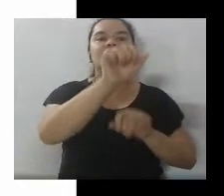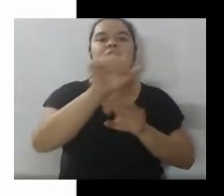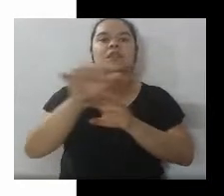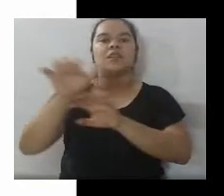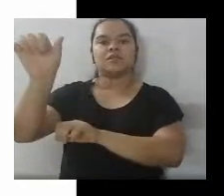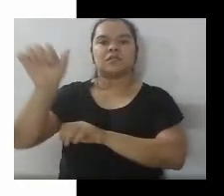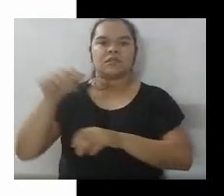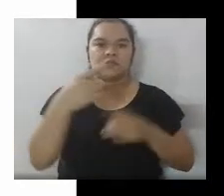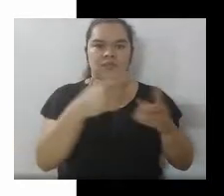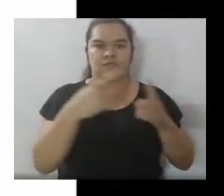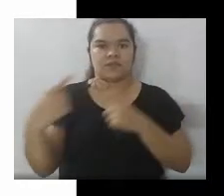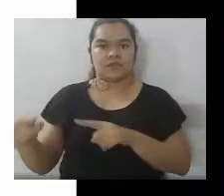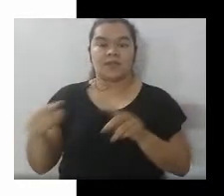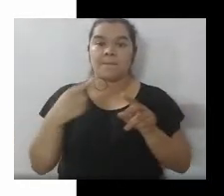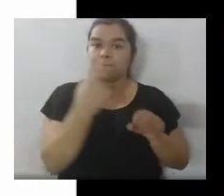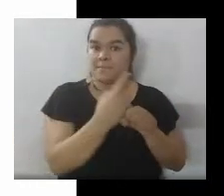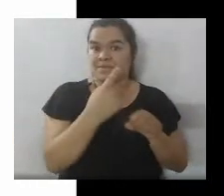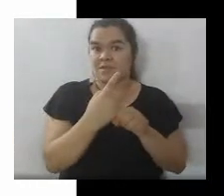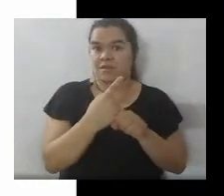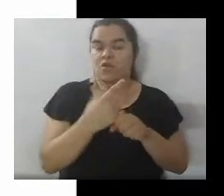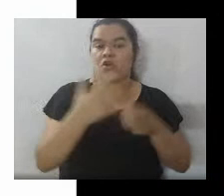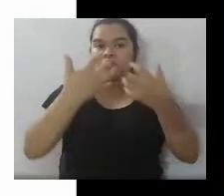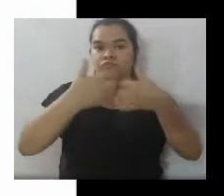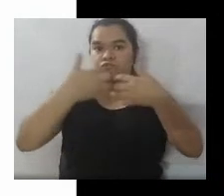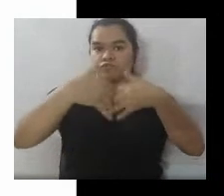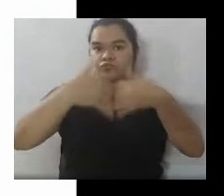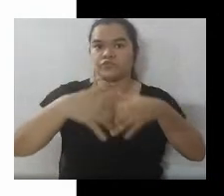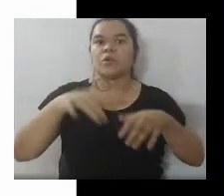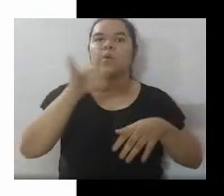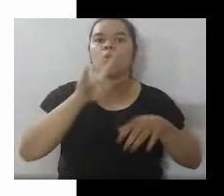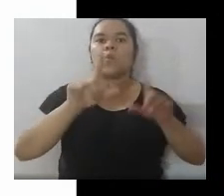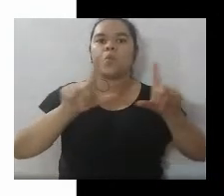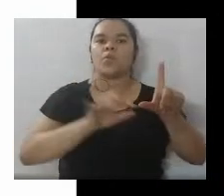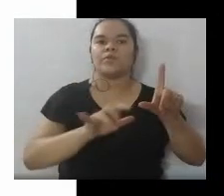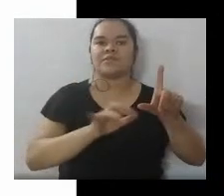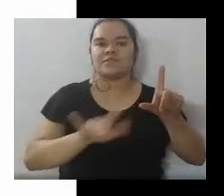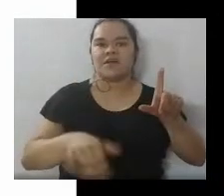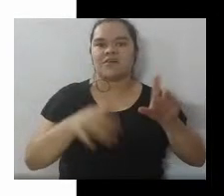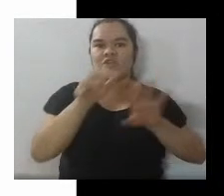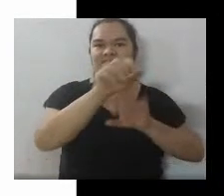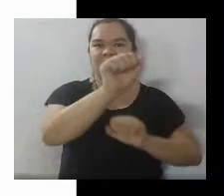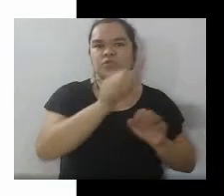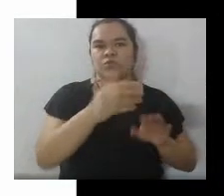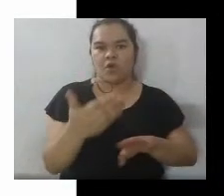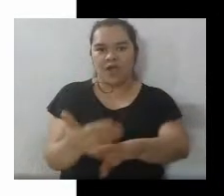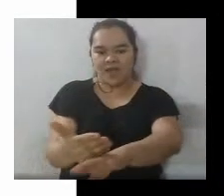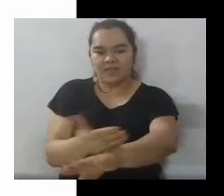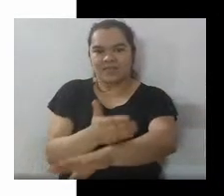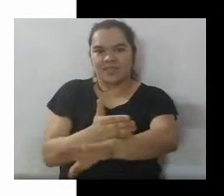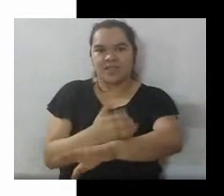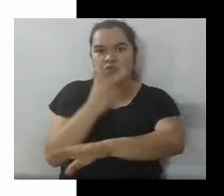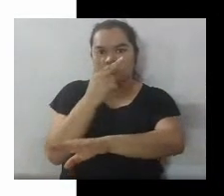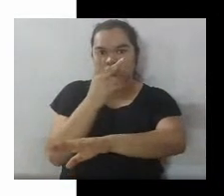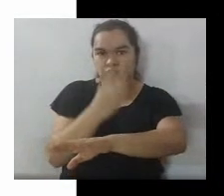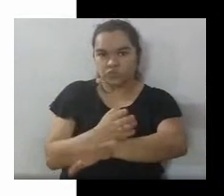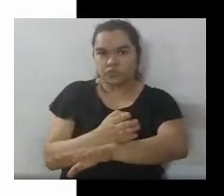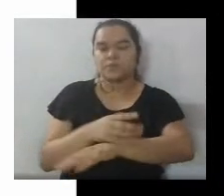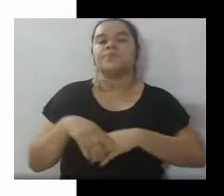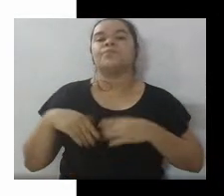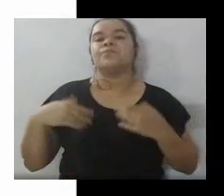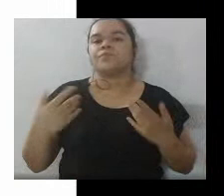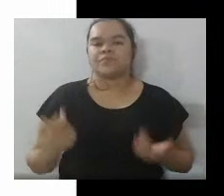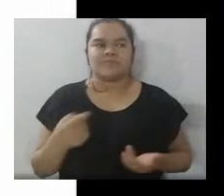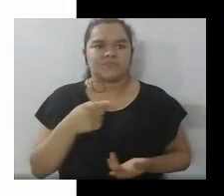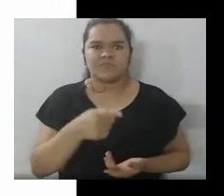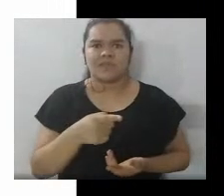ciclo, el analista programador universitario, que bueno, entiende sobre